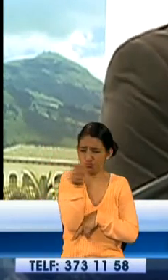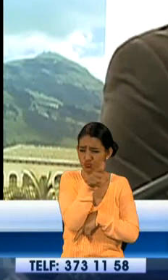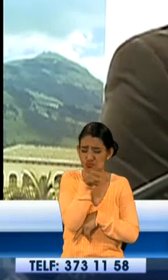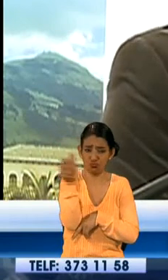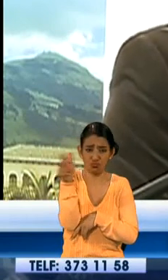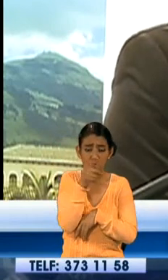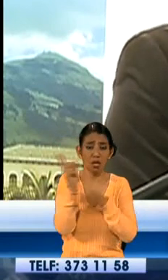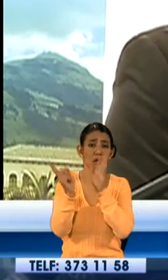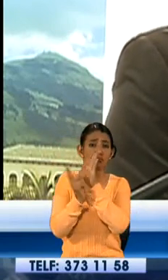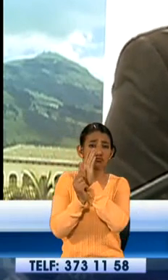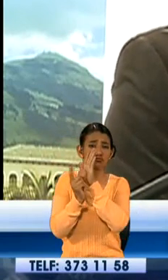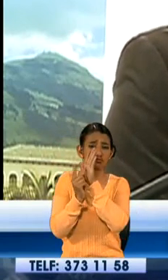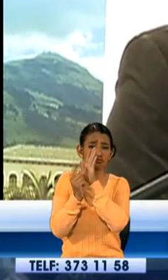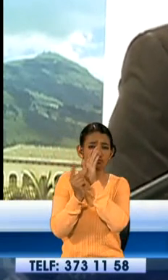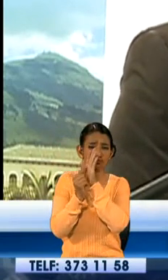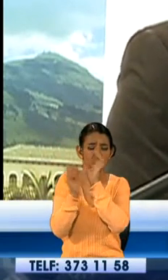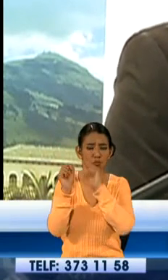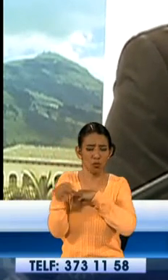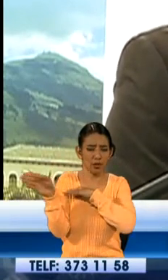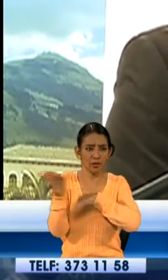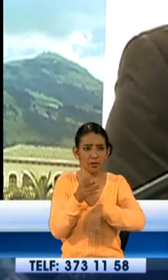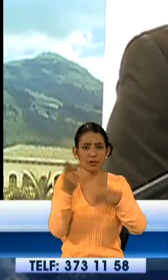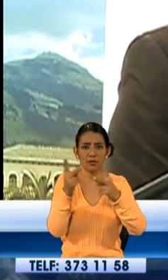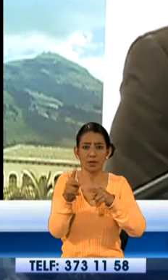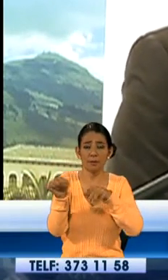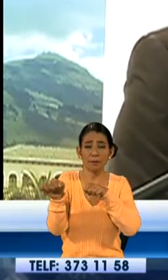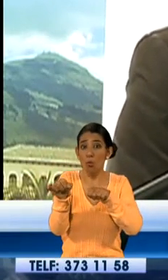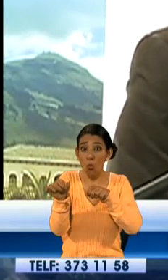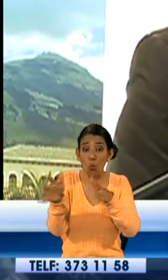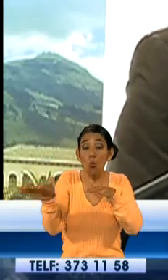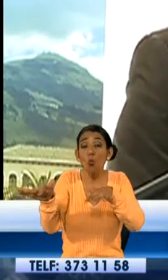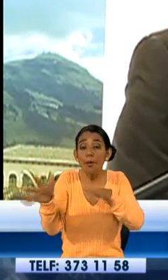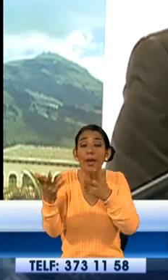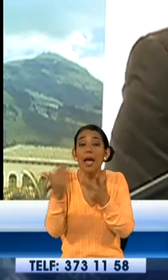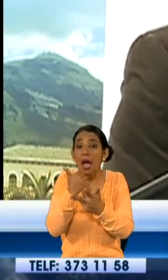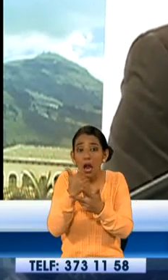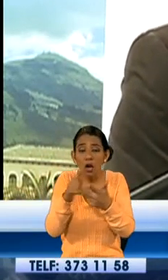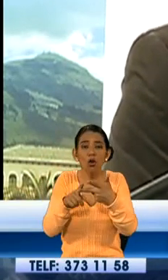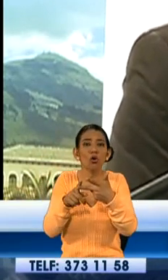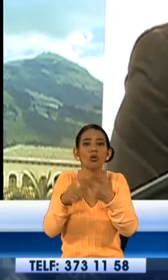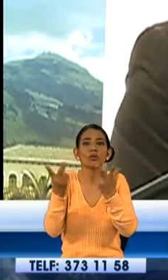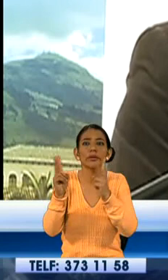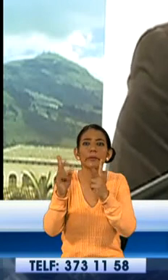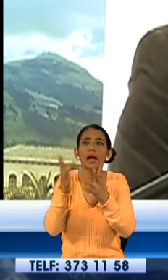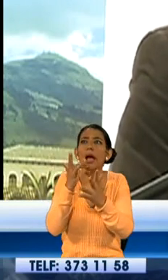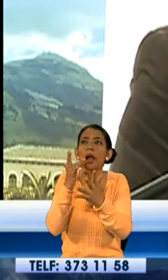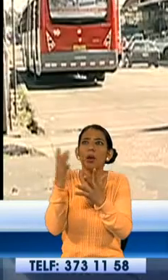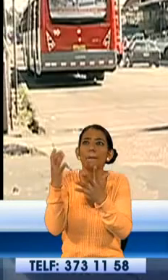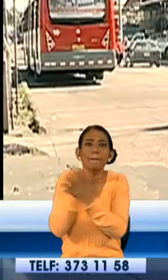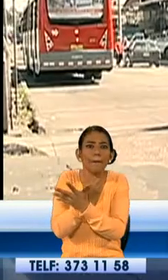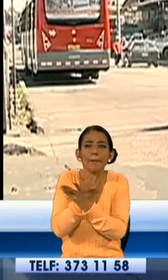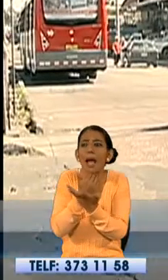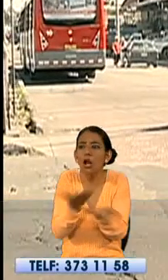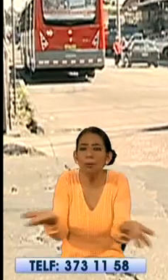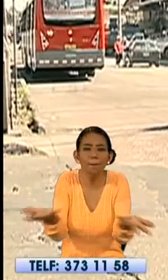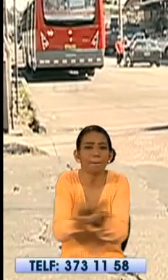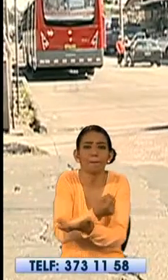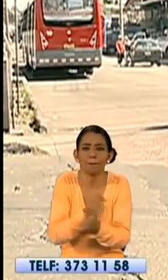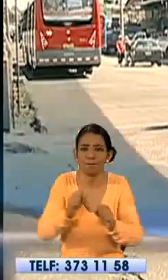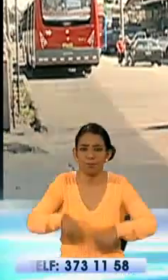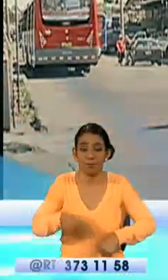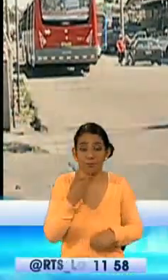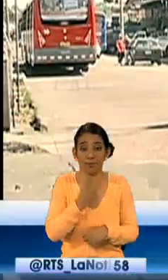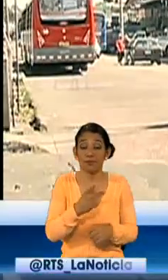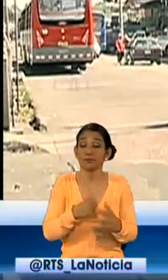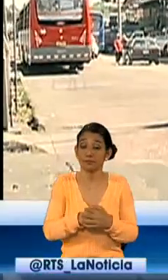alarmas y gestión de eventos, triple ventana de detección de movimiento, notificación de eventos y detección de sabotaje. Son más de $300,000